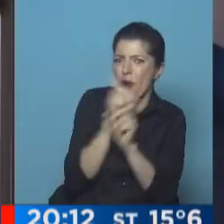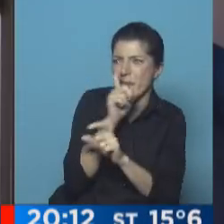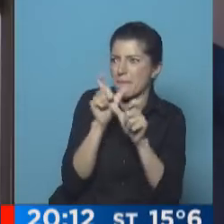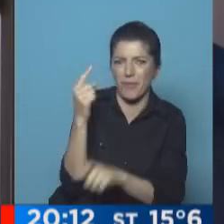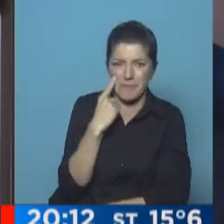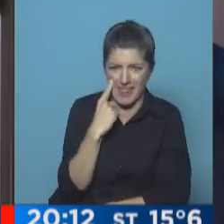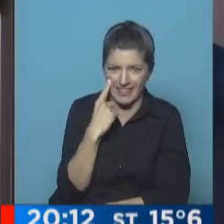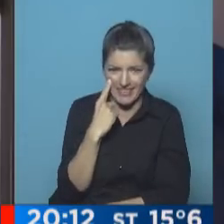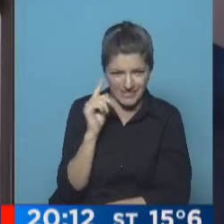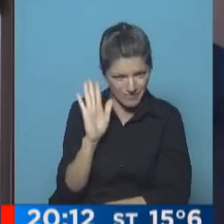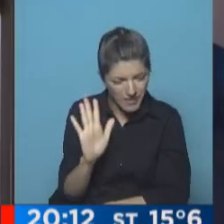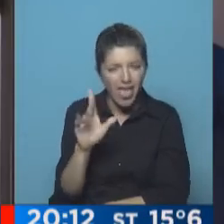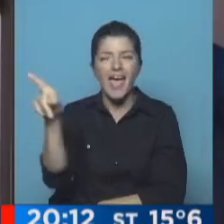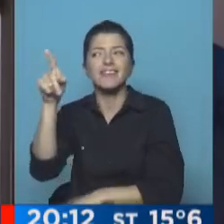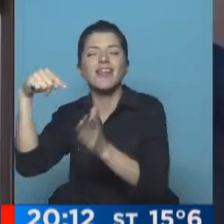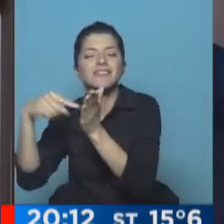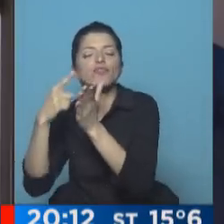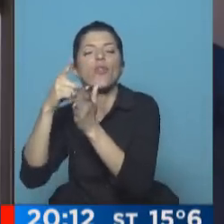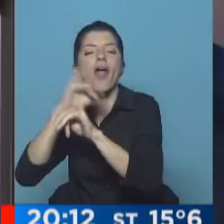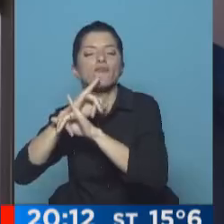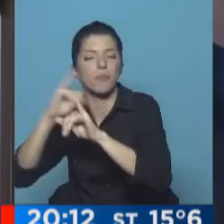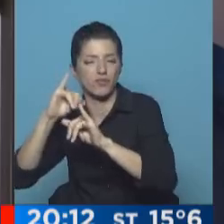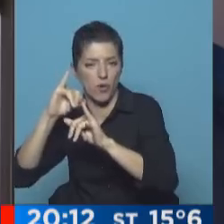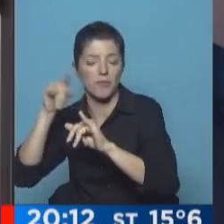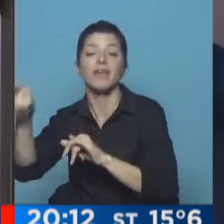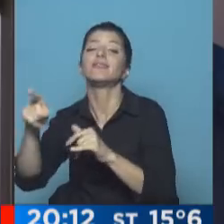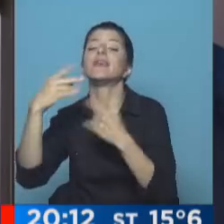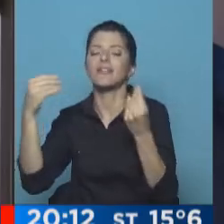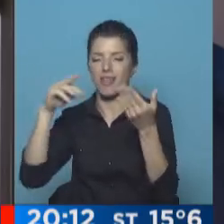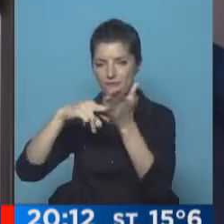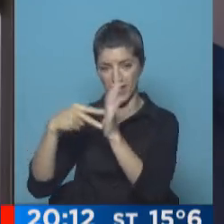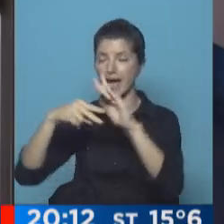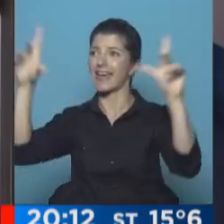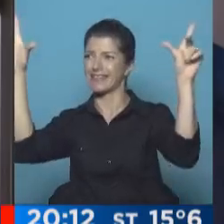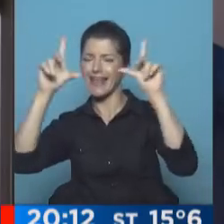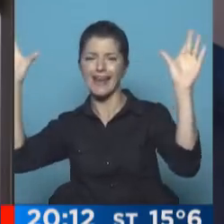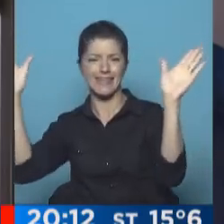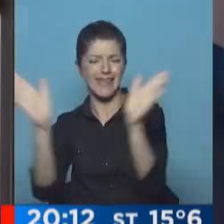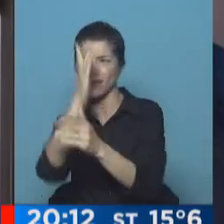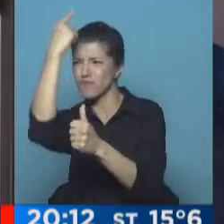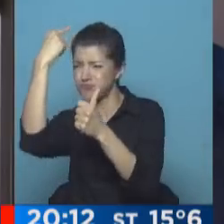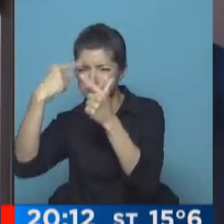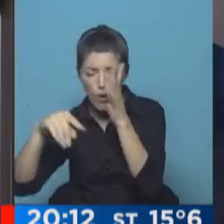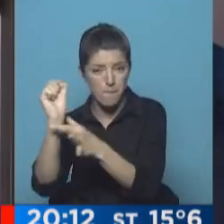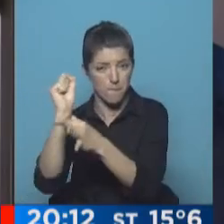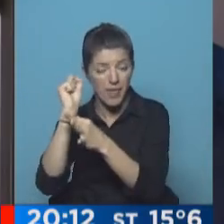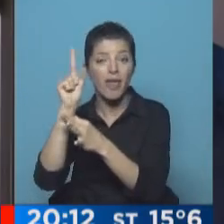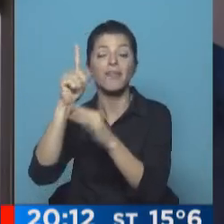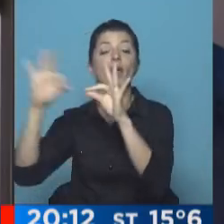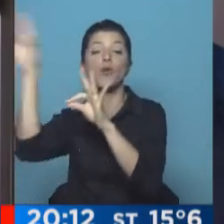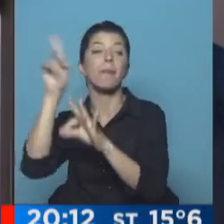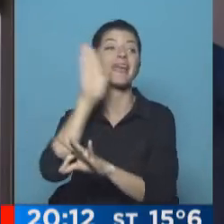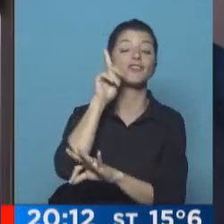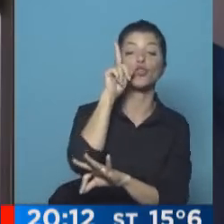refugiados en el centro de la información son las grandes cadenas de noticias europeas principalmente y Norte americanas que están